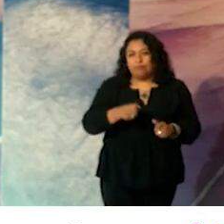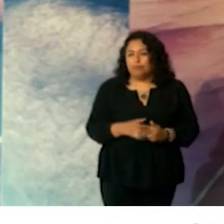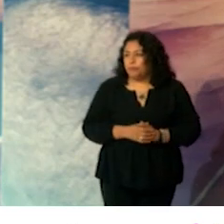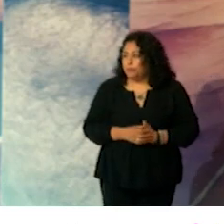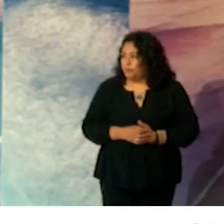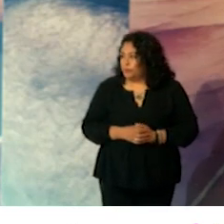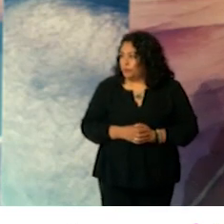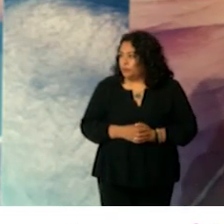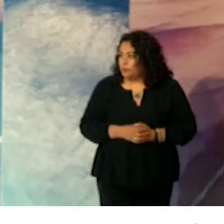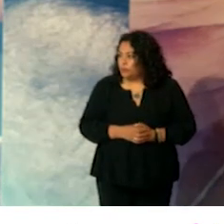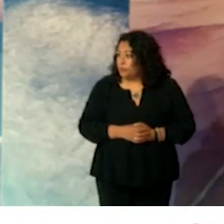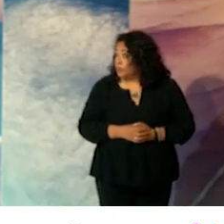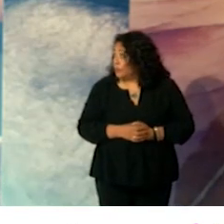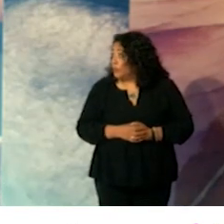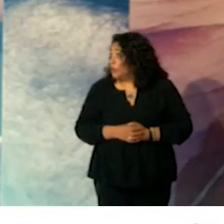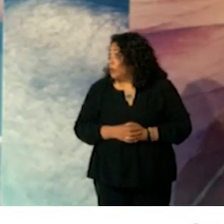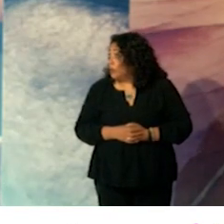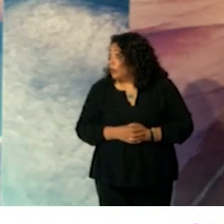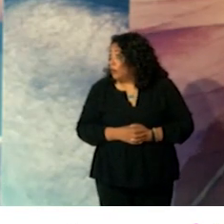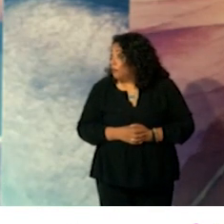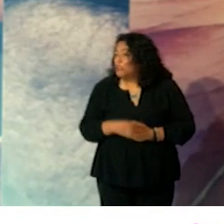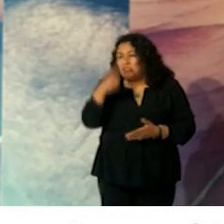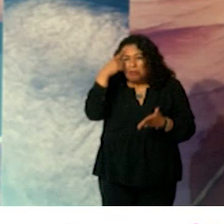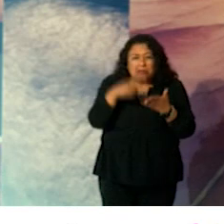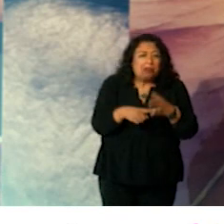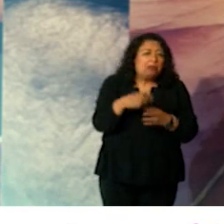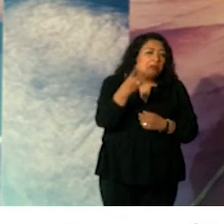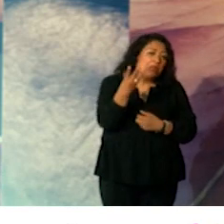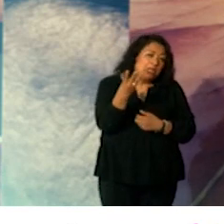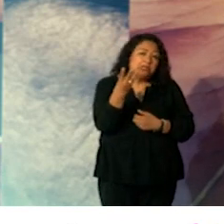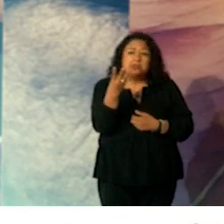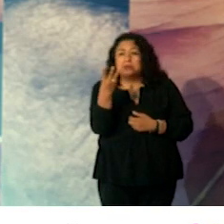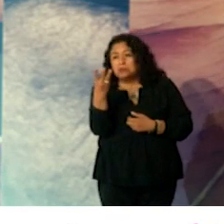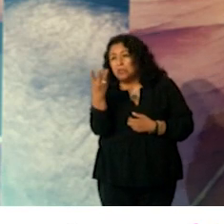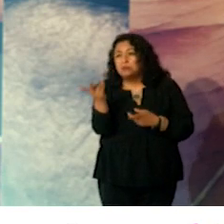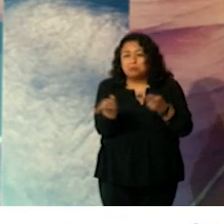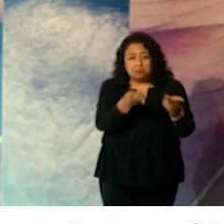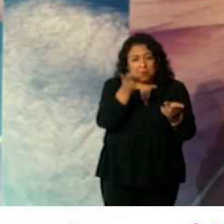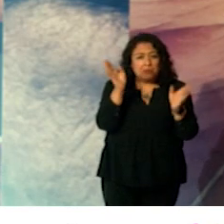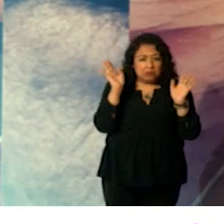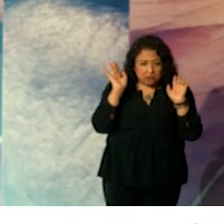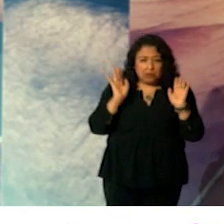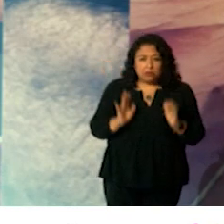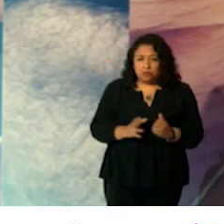micrófono. Yo creo que recogemos unas tres preguntas.